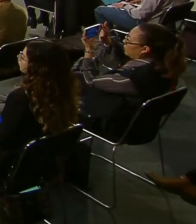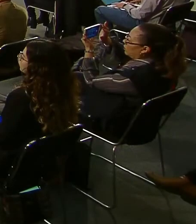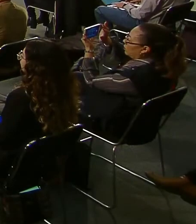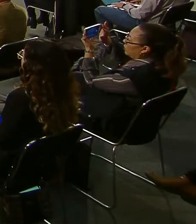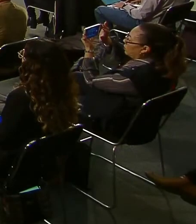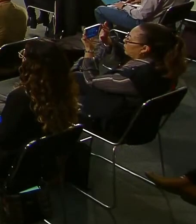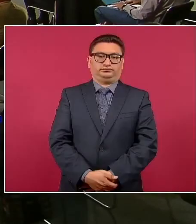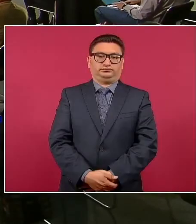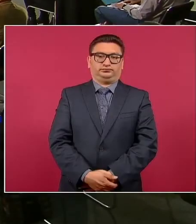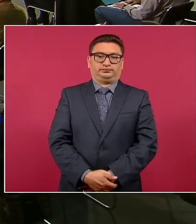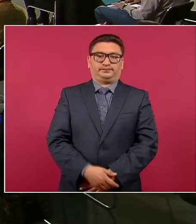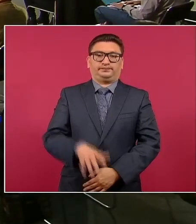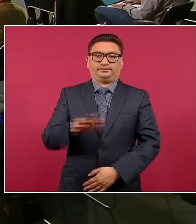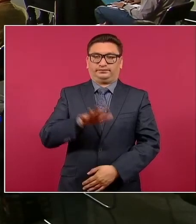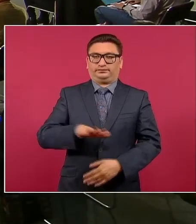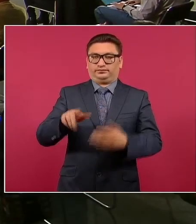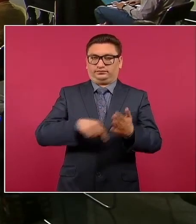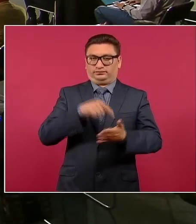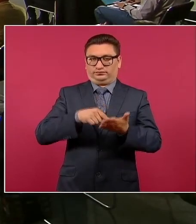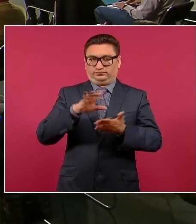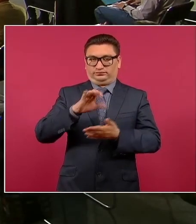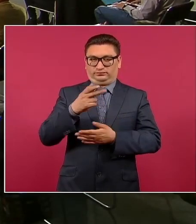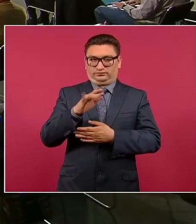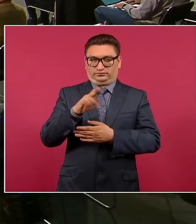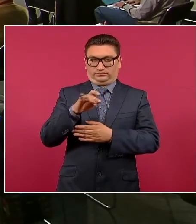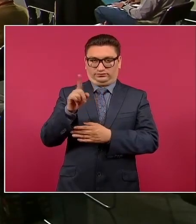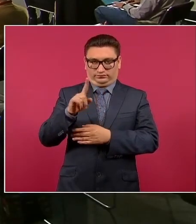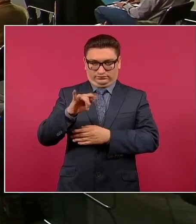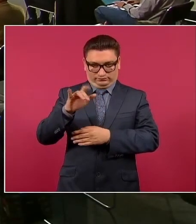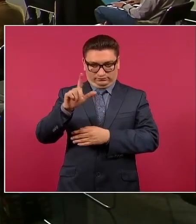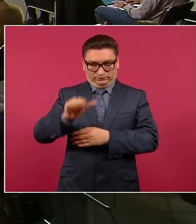en el área de Chichen Itza. Gracias.